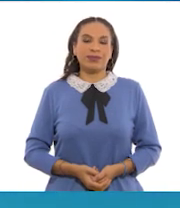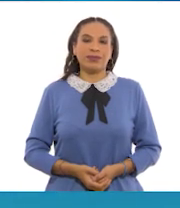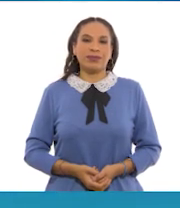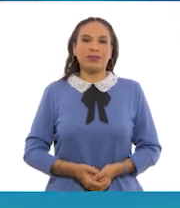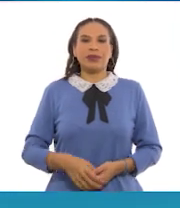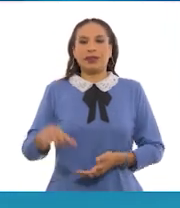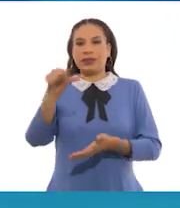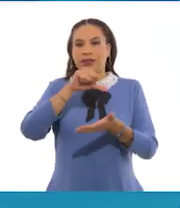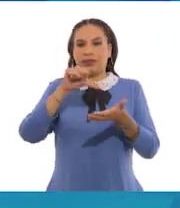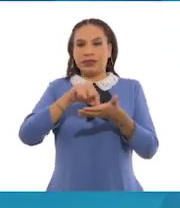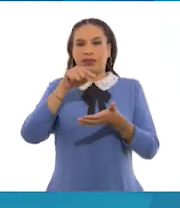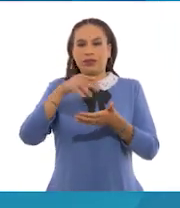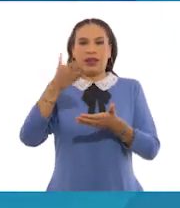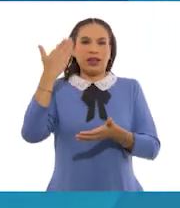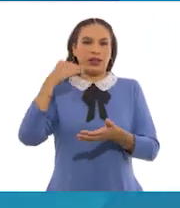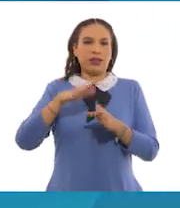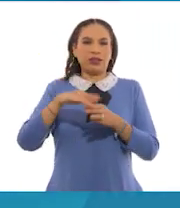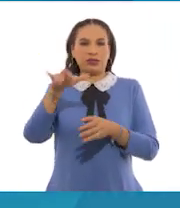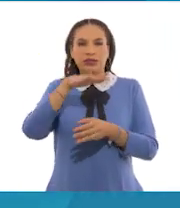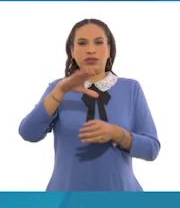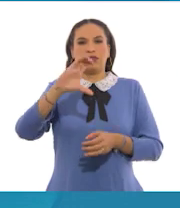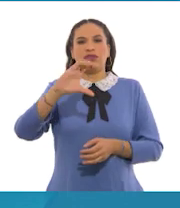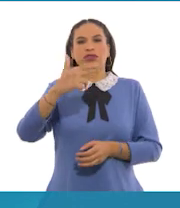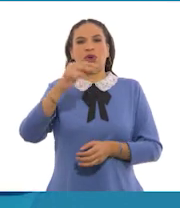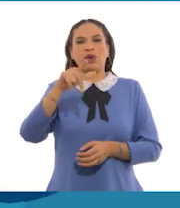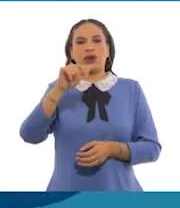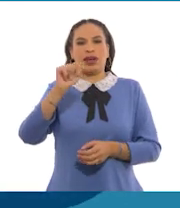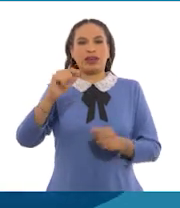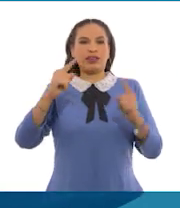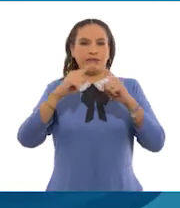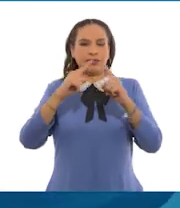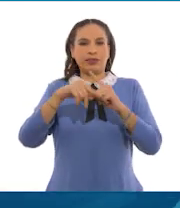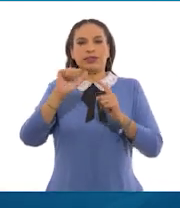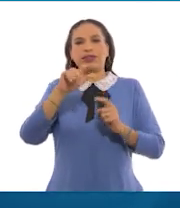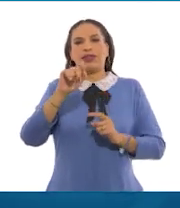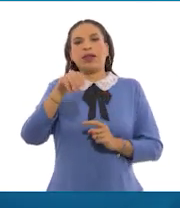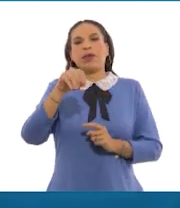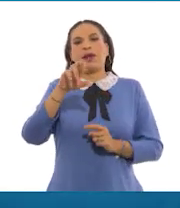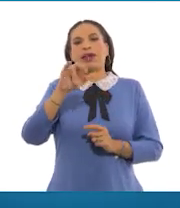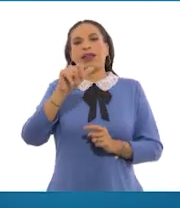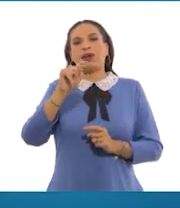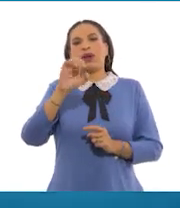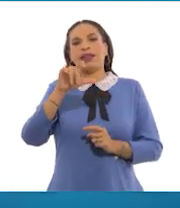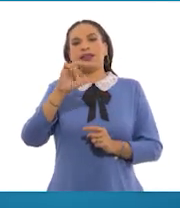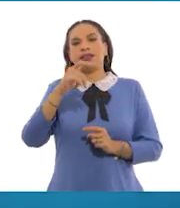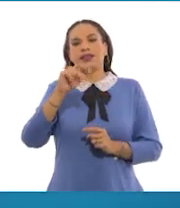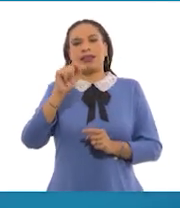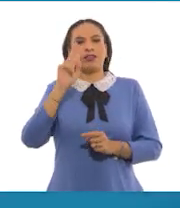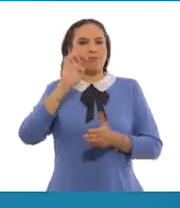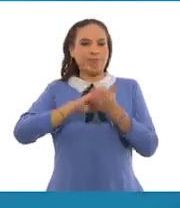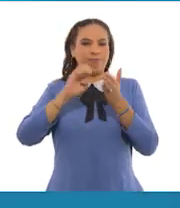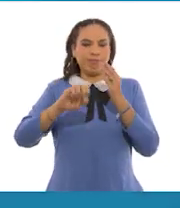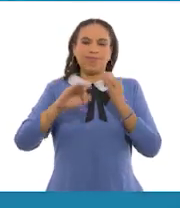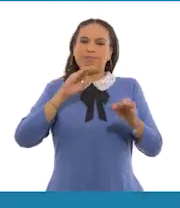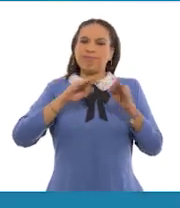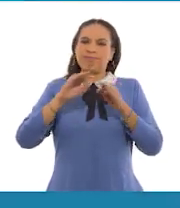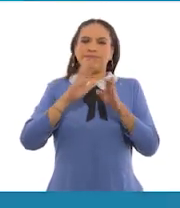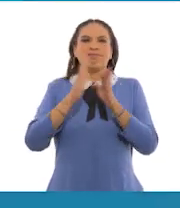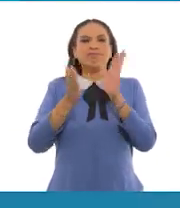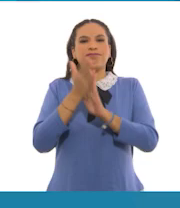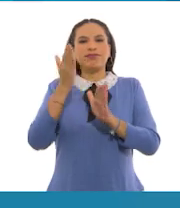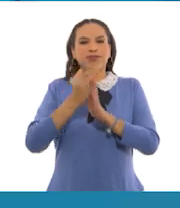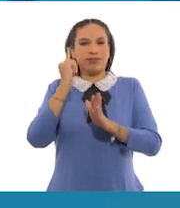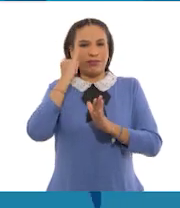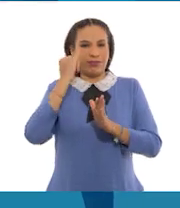Justo en el centro de lo que fuera el poderoso señorío de Cholula, el templo de Santa María Tonantzintla es un ejemplo del trabajo barroco indígena, pues